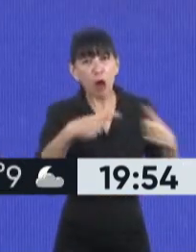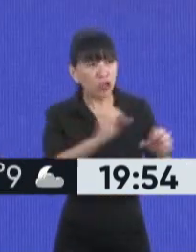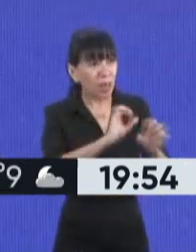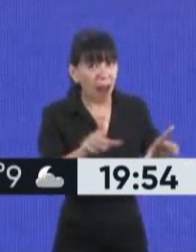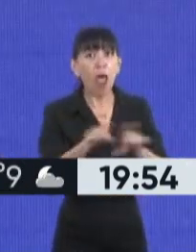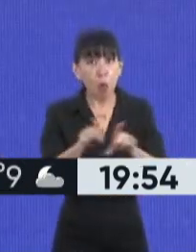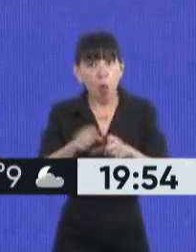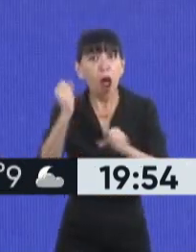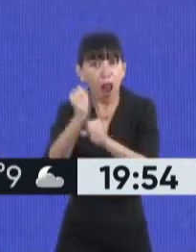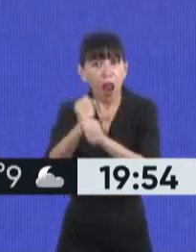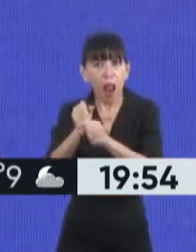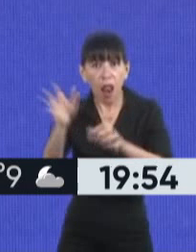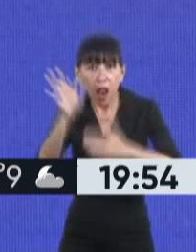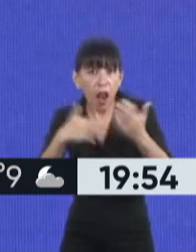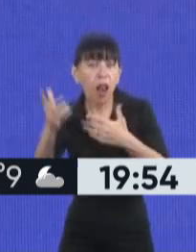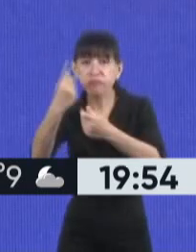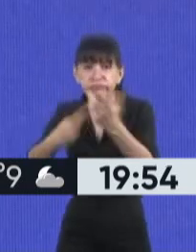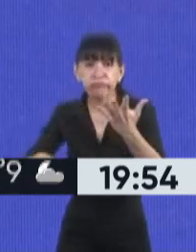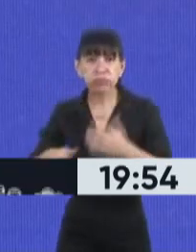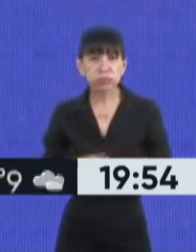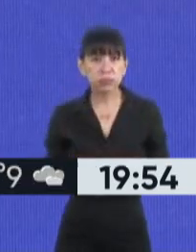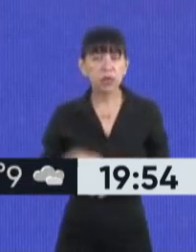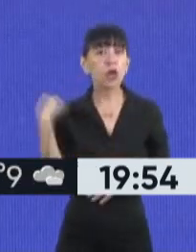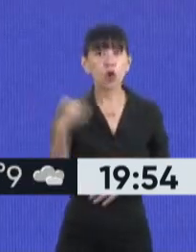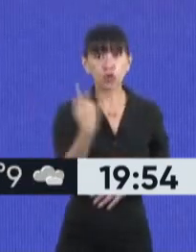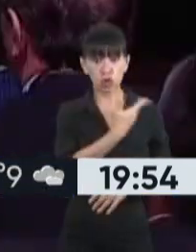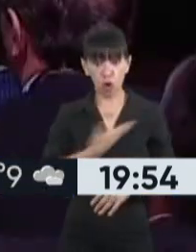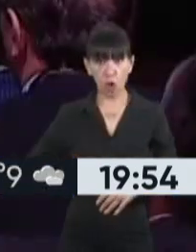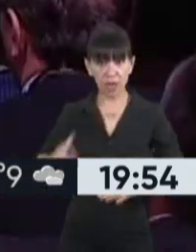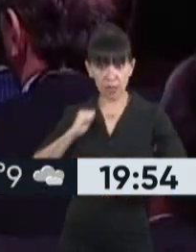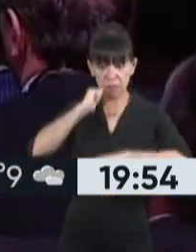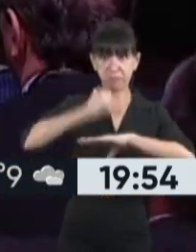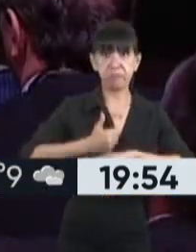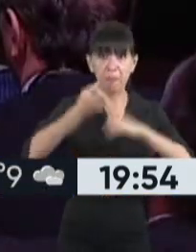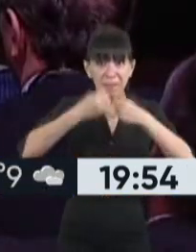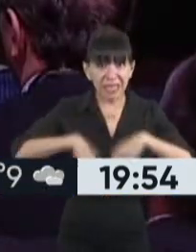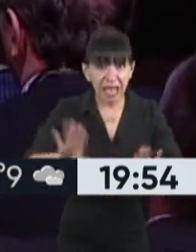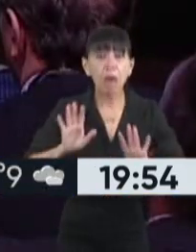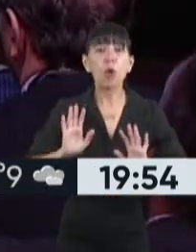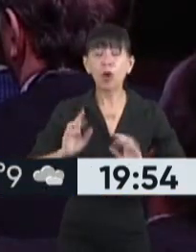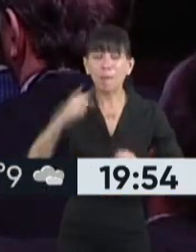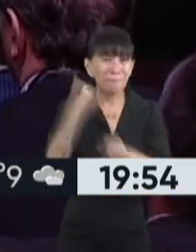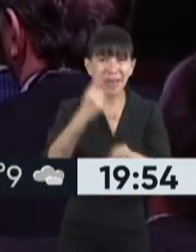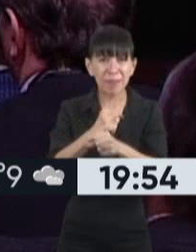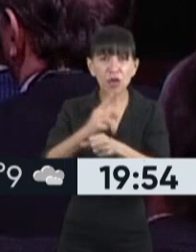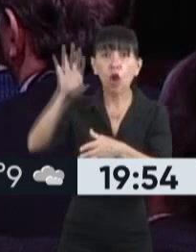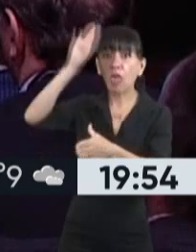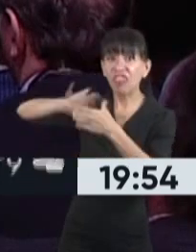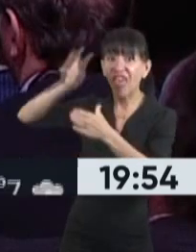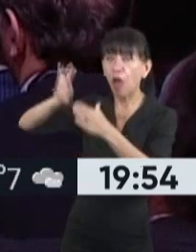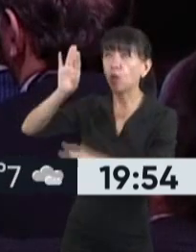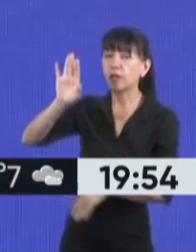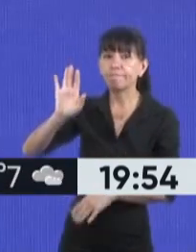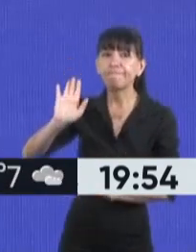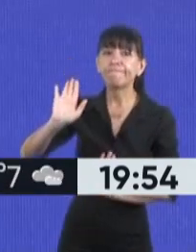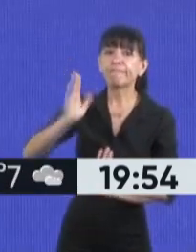Porque cuando nosotros llegamos al gobierno nos encontramos con esa deuda con el fondo y nosotros exigimos al fondo que nos deje hacer